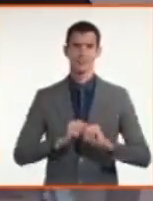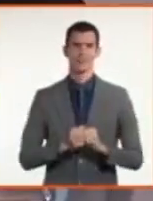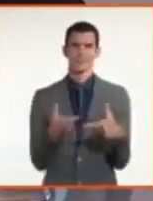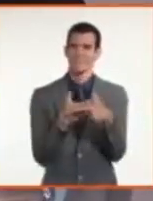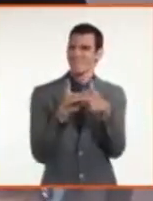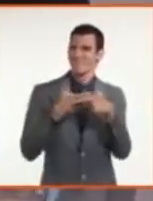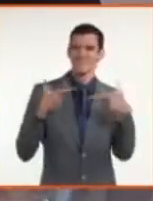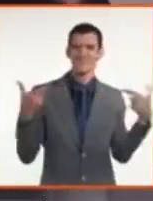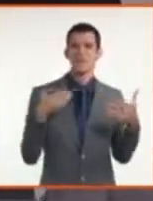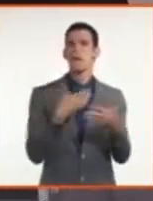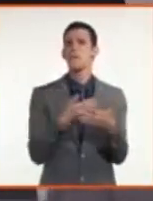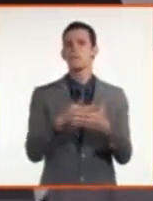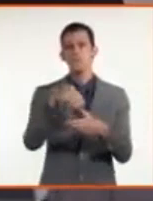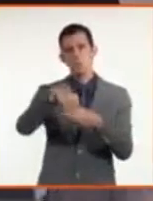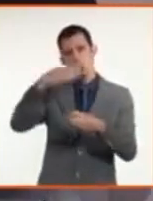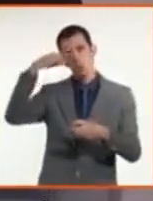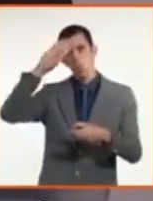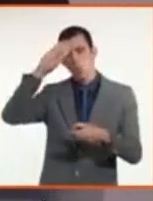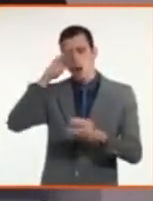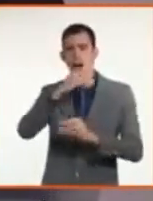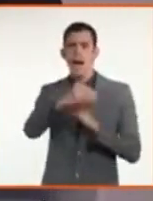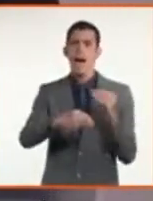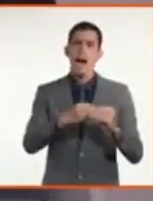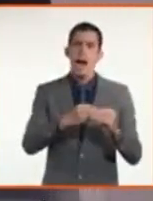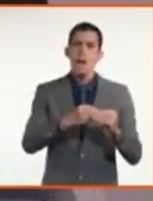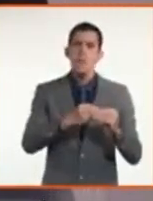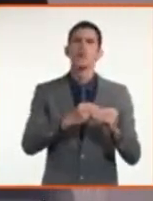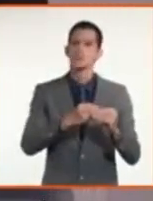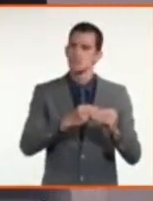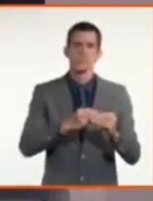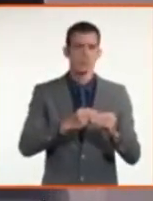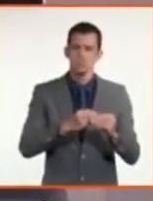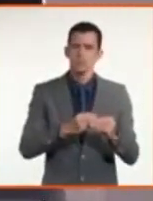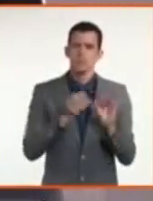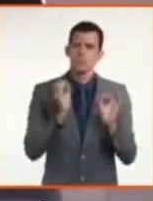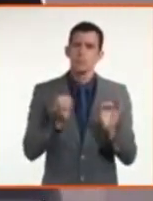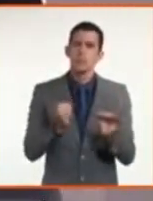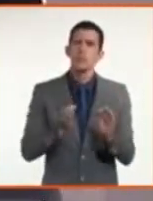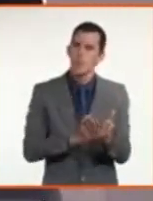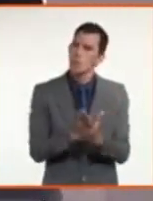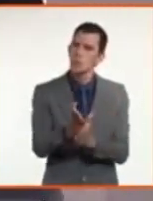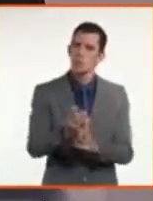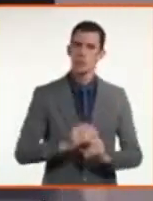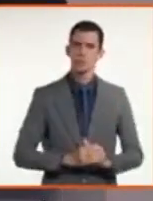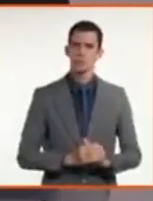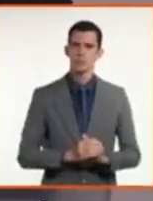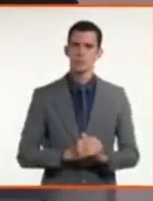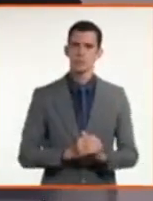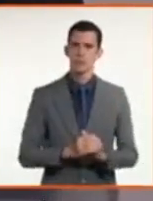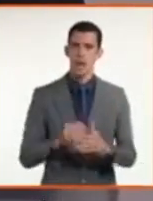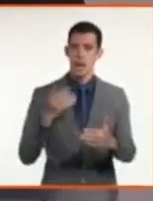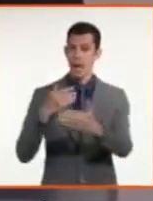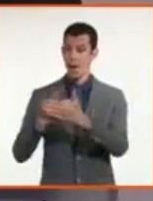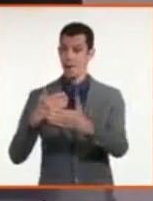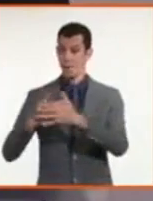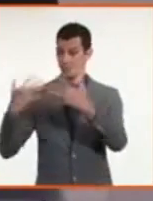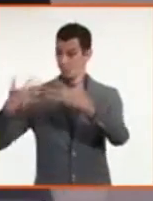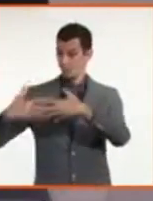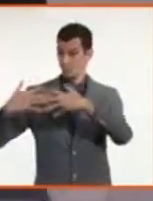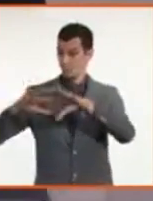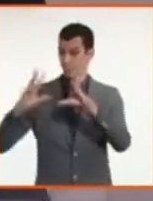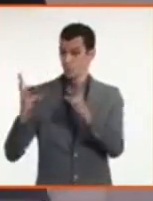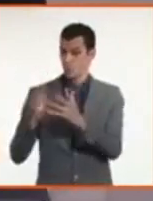transacciones en la economía se hacen a tipo de cambios de unos 24 y hay una característica importante en esto que plantea y es que a diferencia